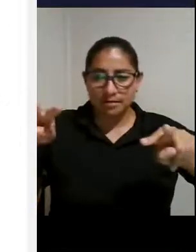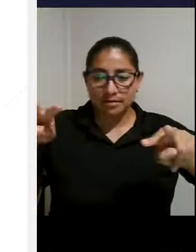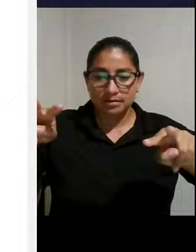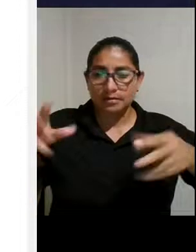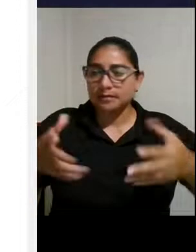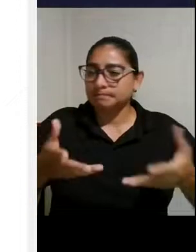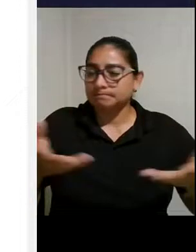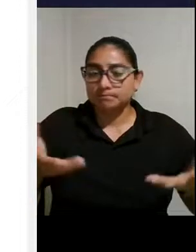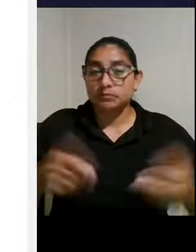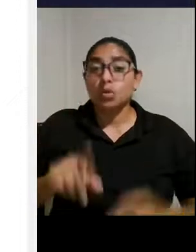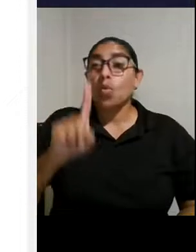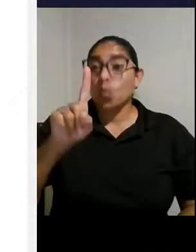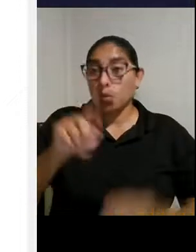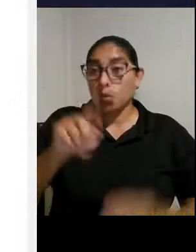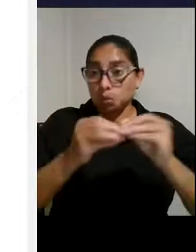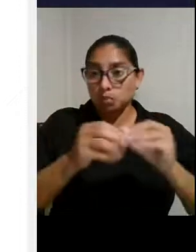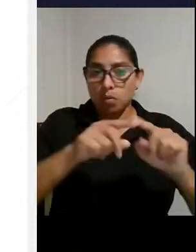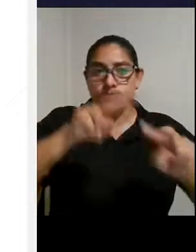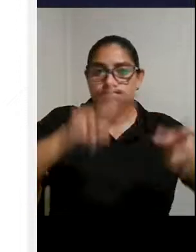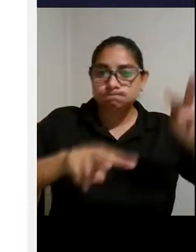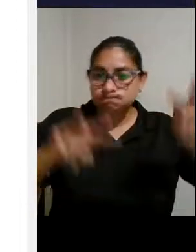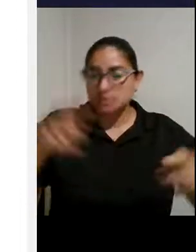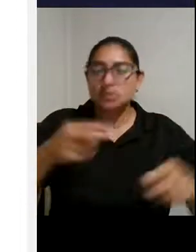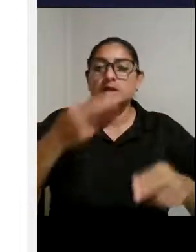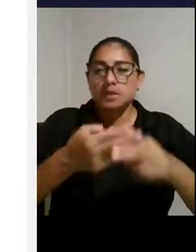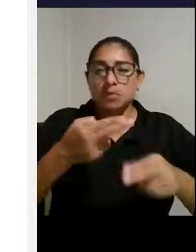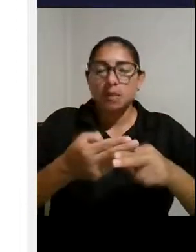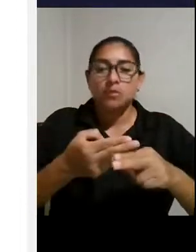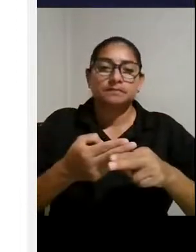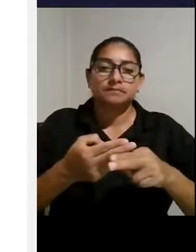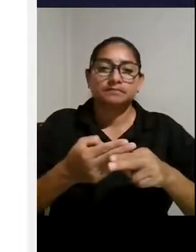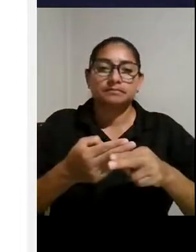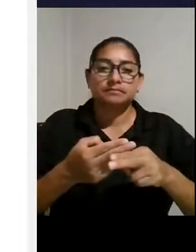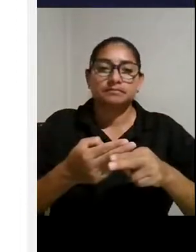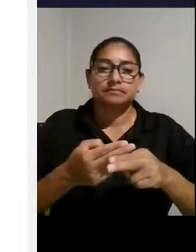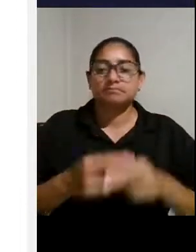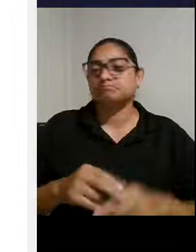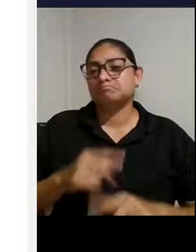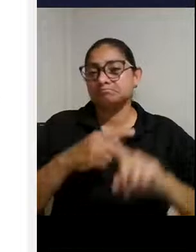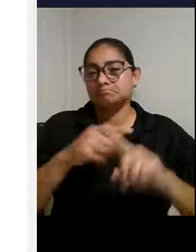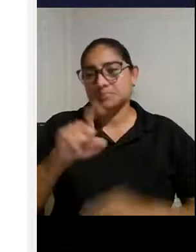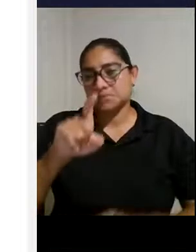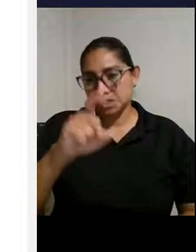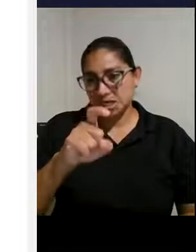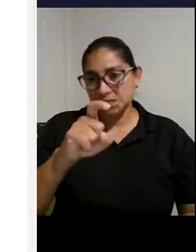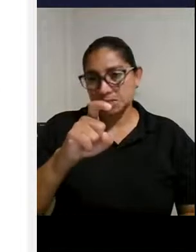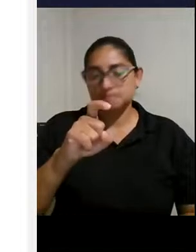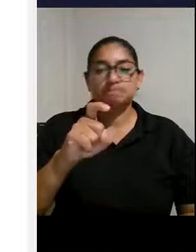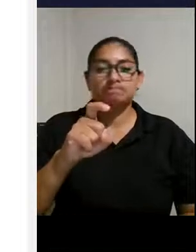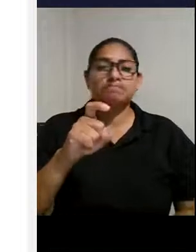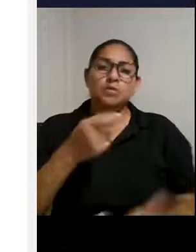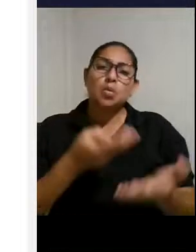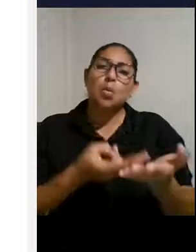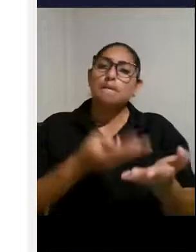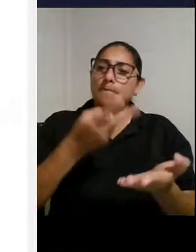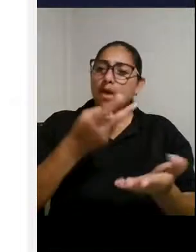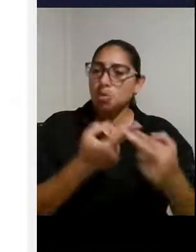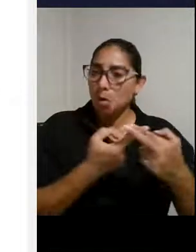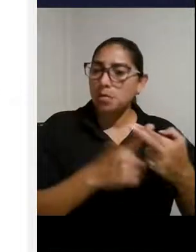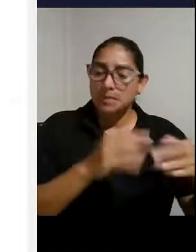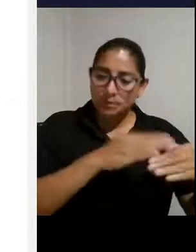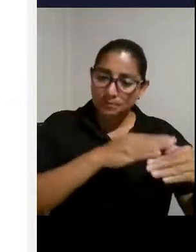Cuando una variable, que nosotros llamamos en este caso X, toma un valor inicial y